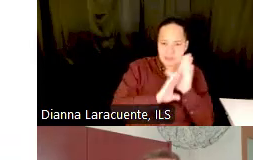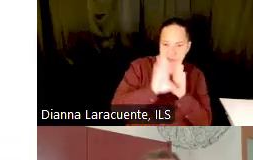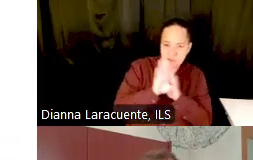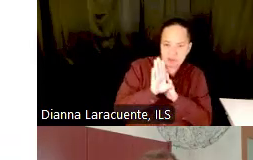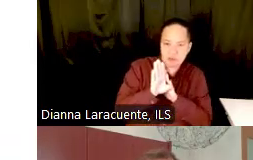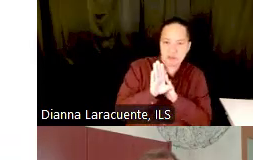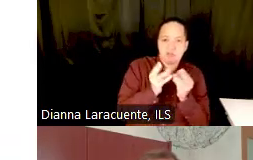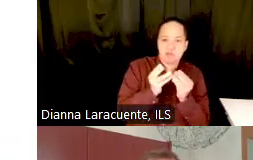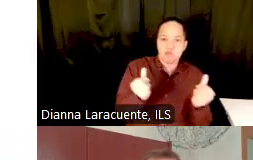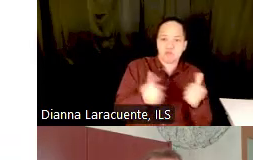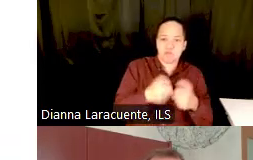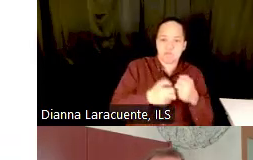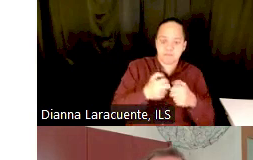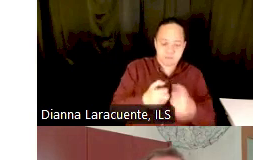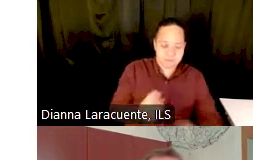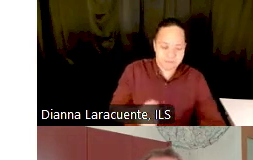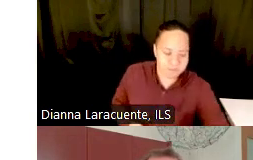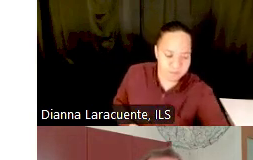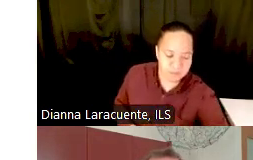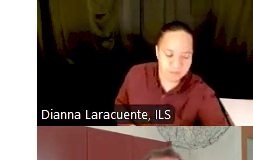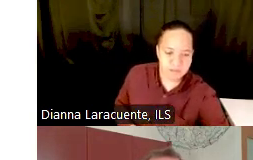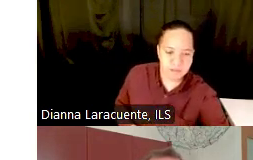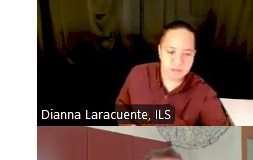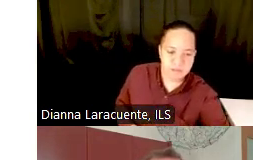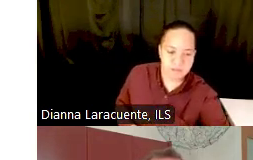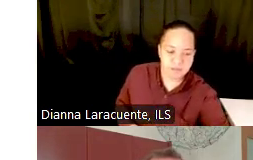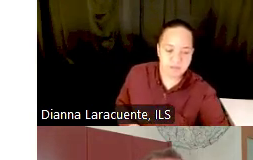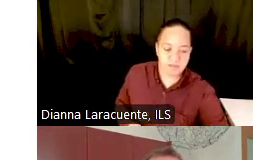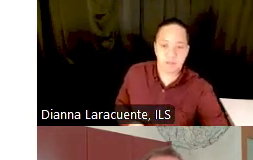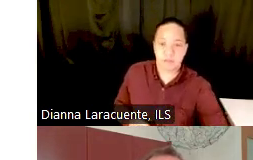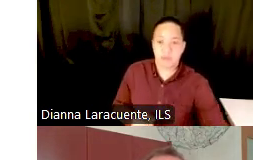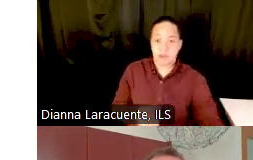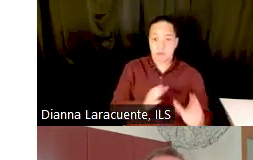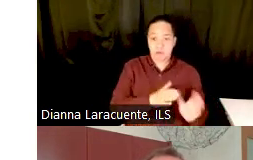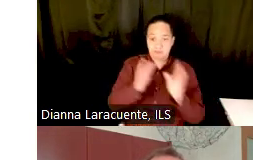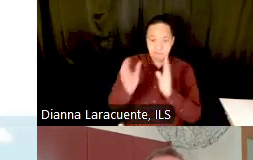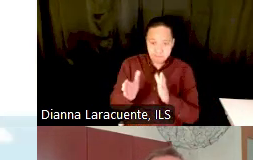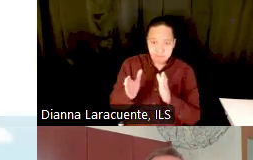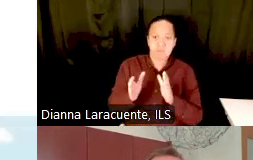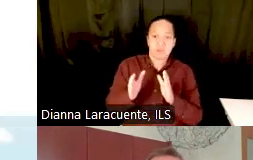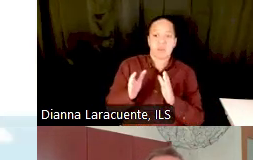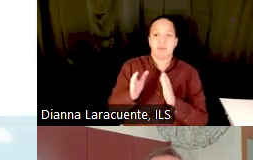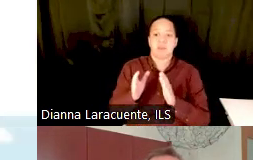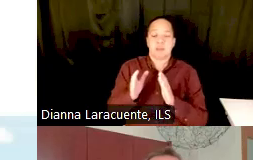de problemas. Sin embargo, en cuanto a la adolescencia, que es la próxima diapositiva,